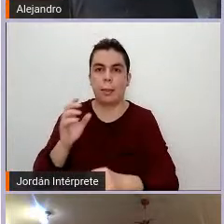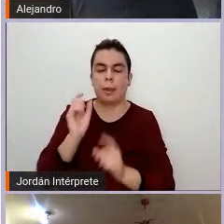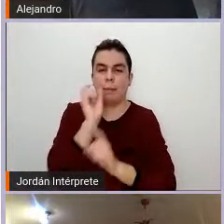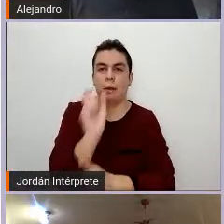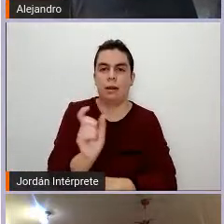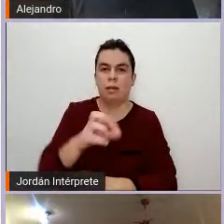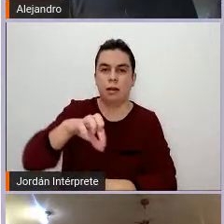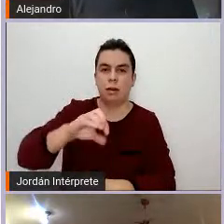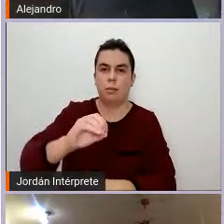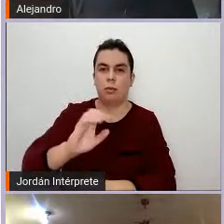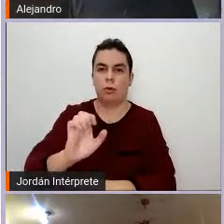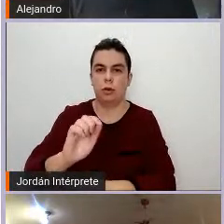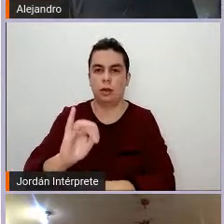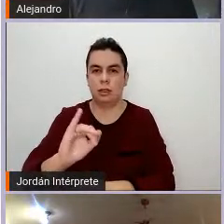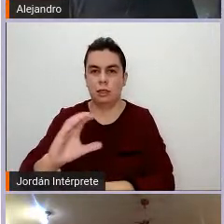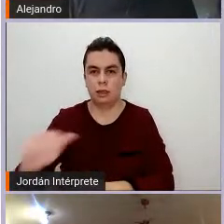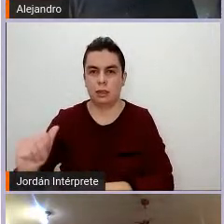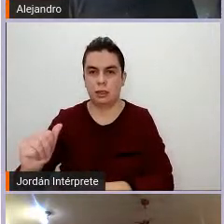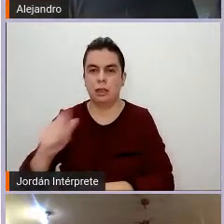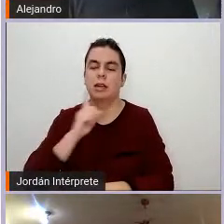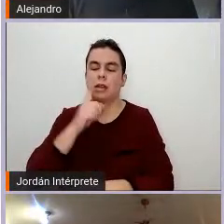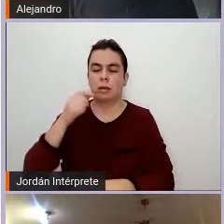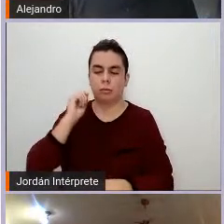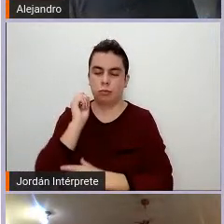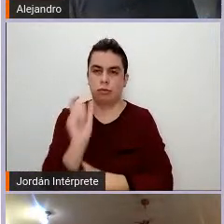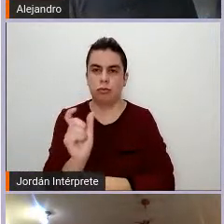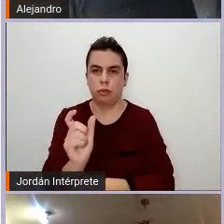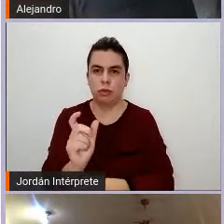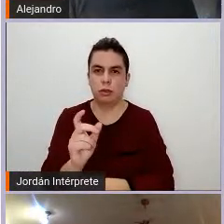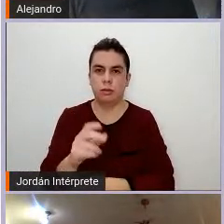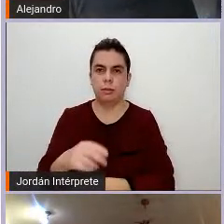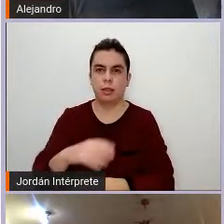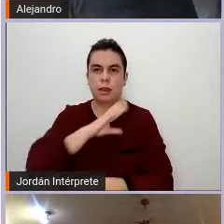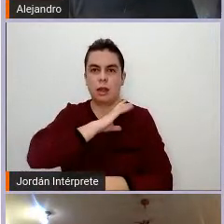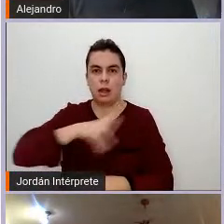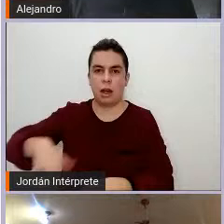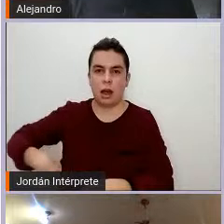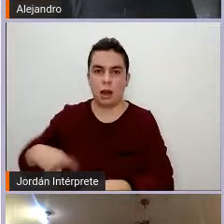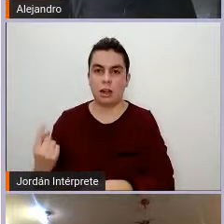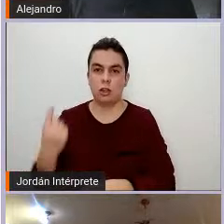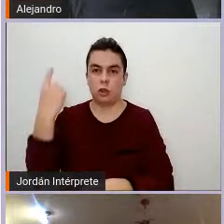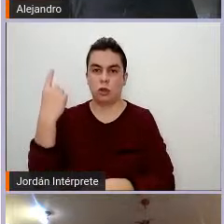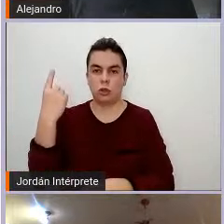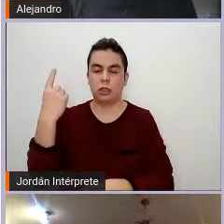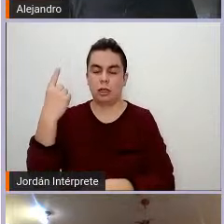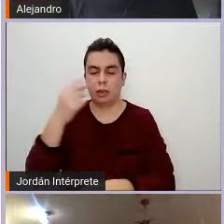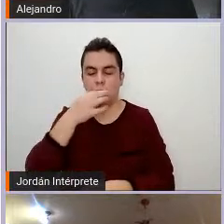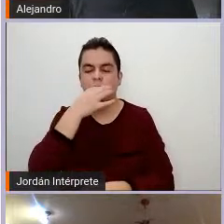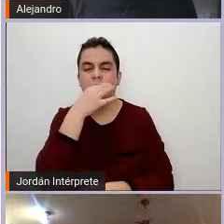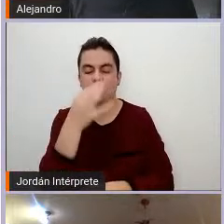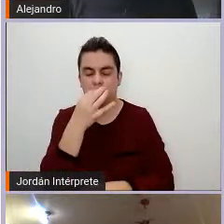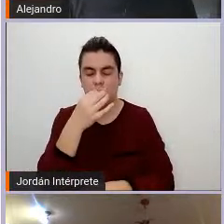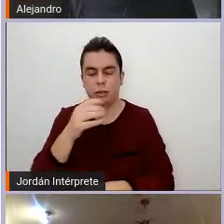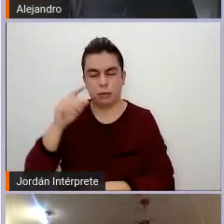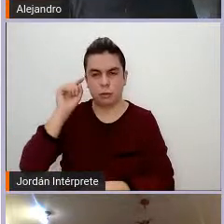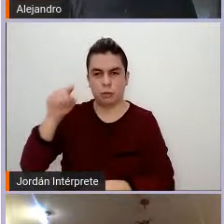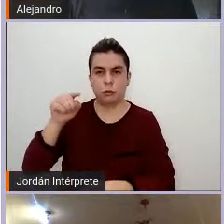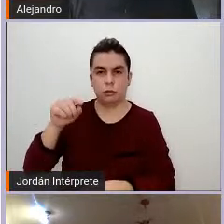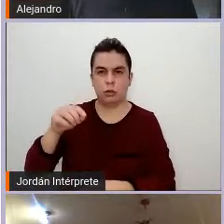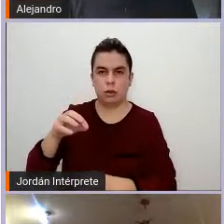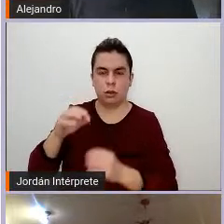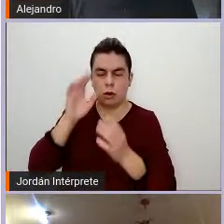su libro Poética del siglo IV a.C., donde buscaba establecer las características principales de un buen